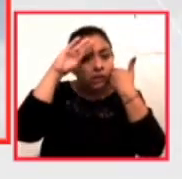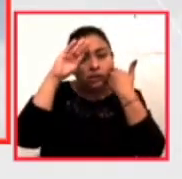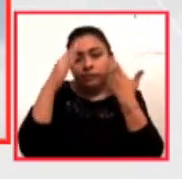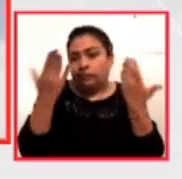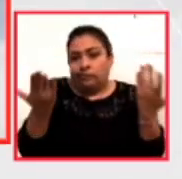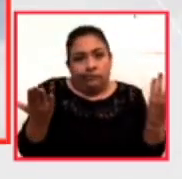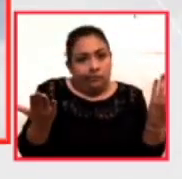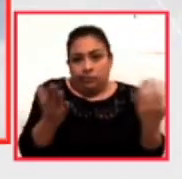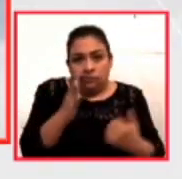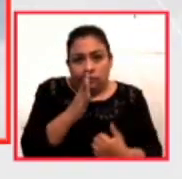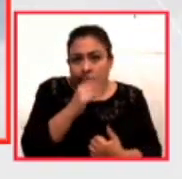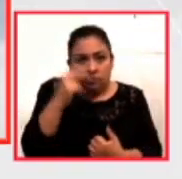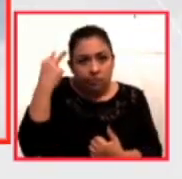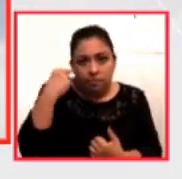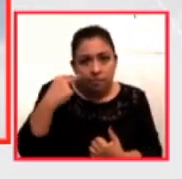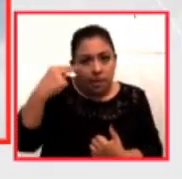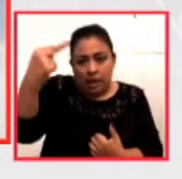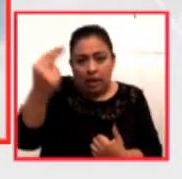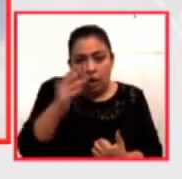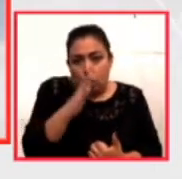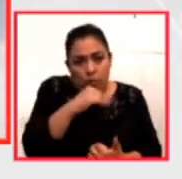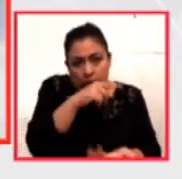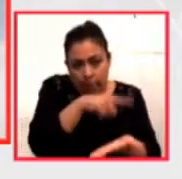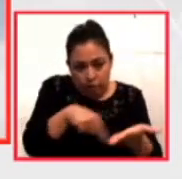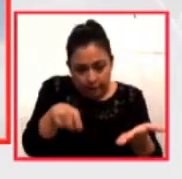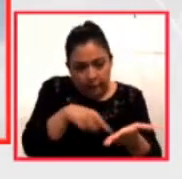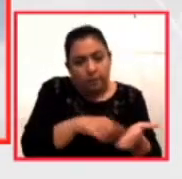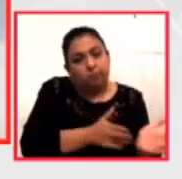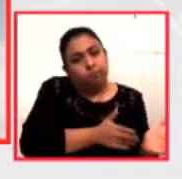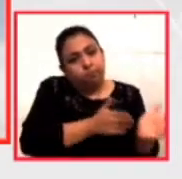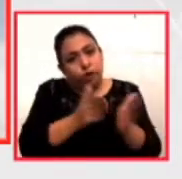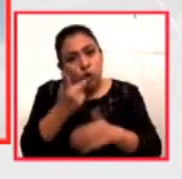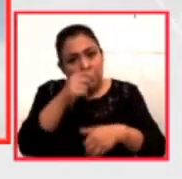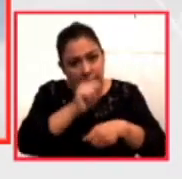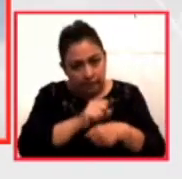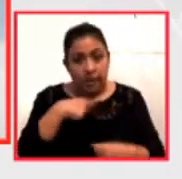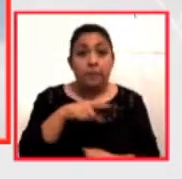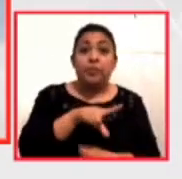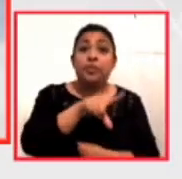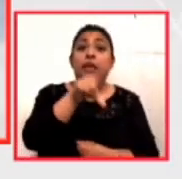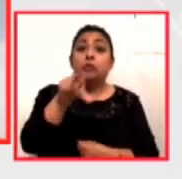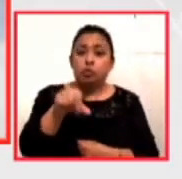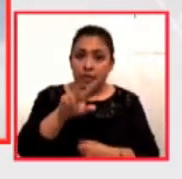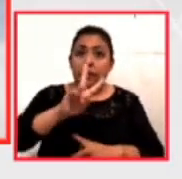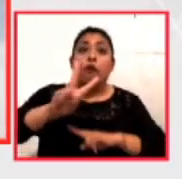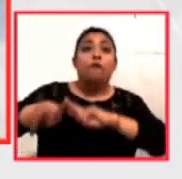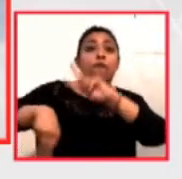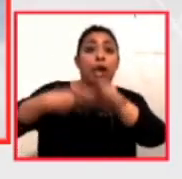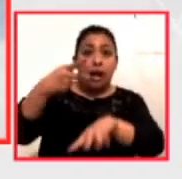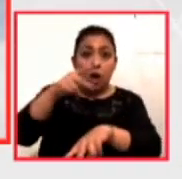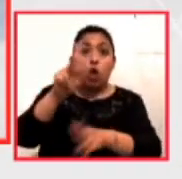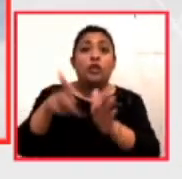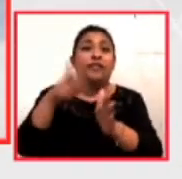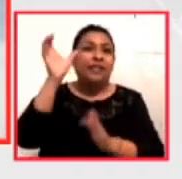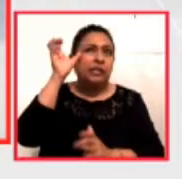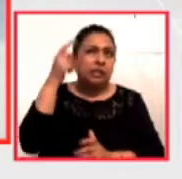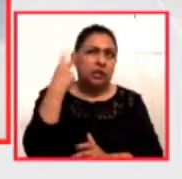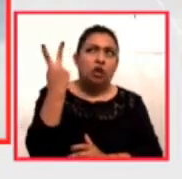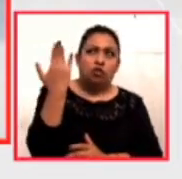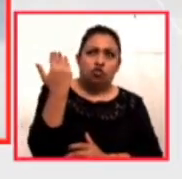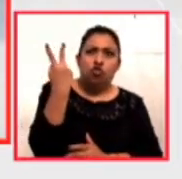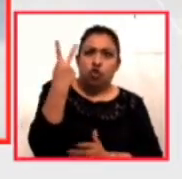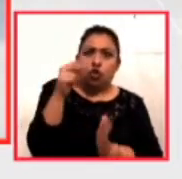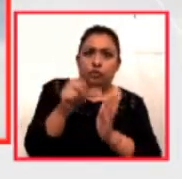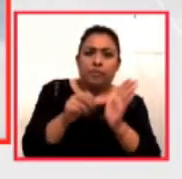podíamos viajar de esa manera. Pero bueno, finalmente pudimos regresar ya hace 2 meses